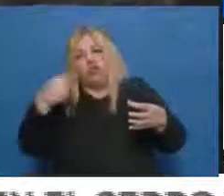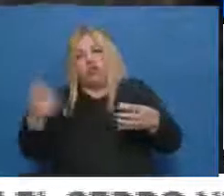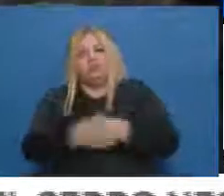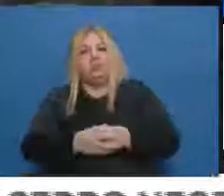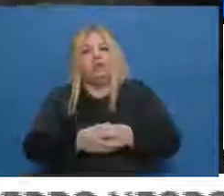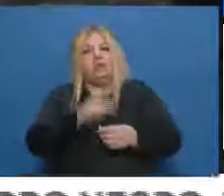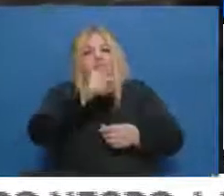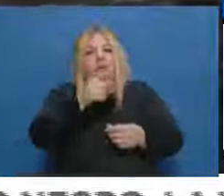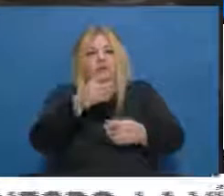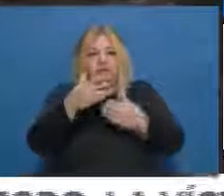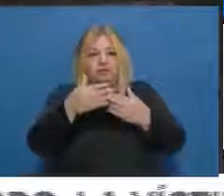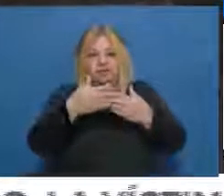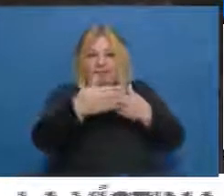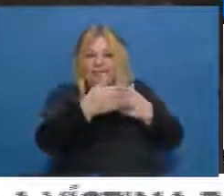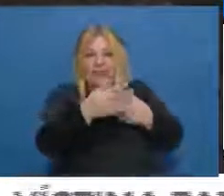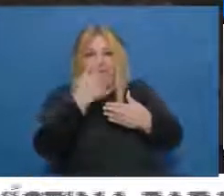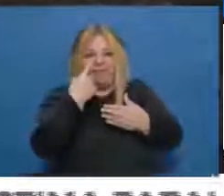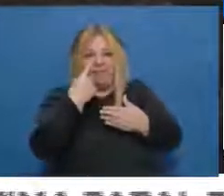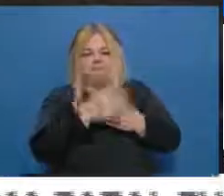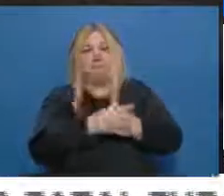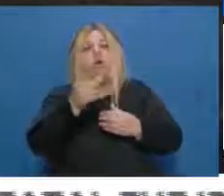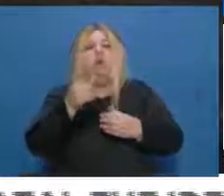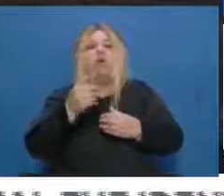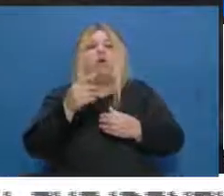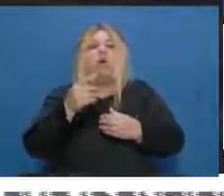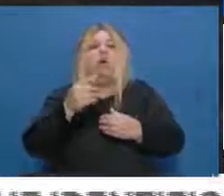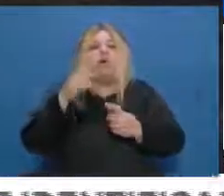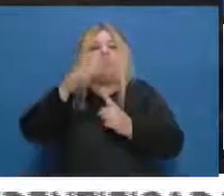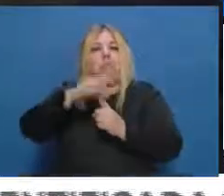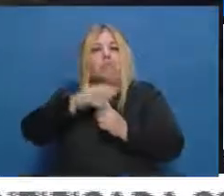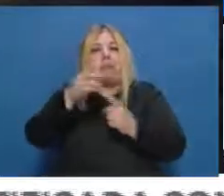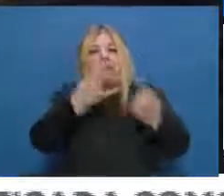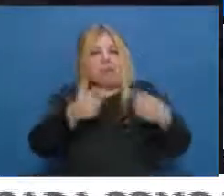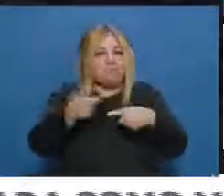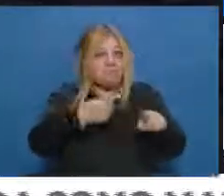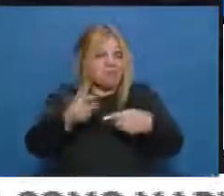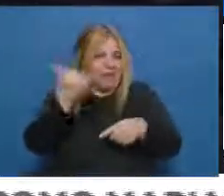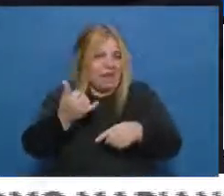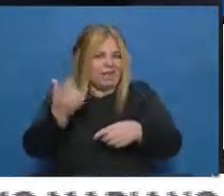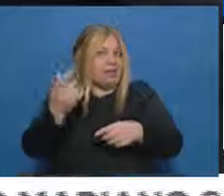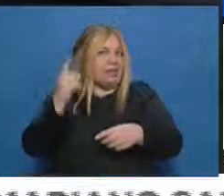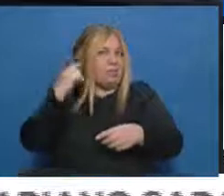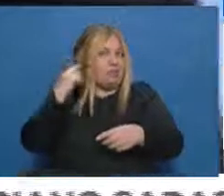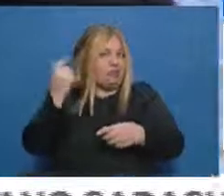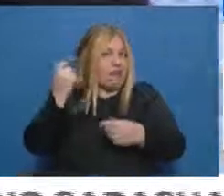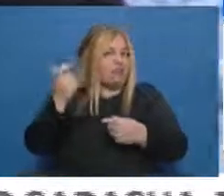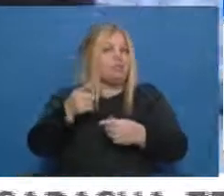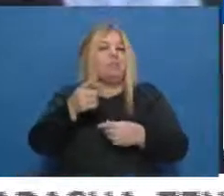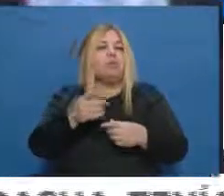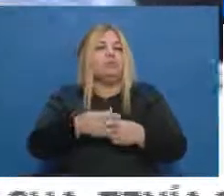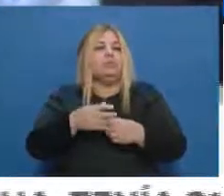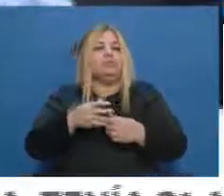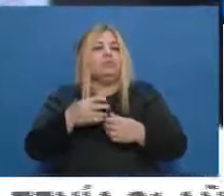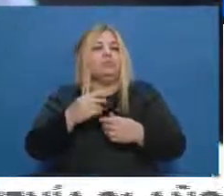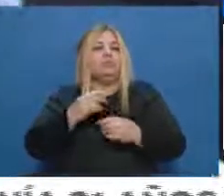a los Palmeras, un mensaje para los hinchas de la lepra, breve lo que vos quieras. Nada, hay que apoyar, hay que confiar, hay que esto nadie lo